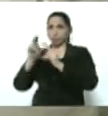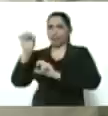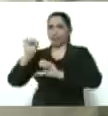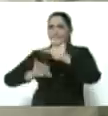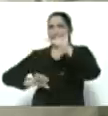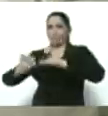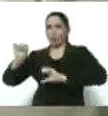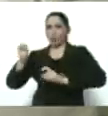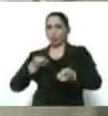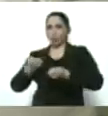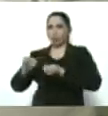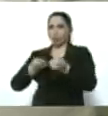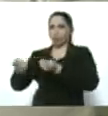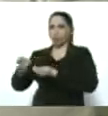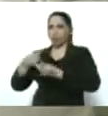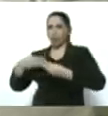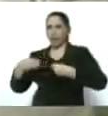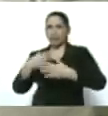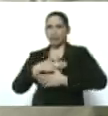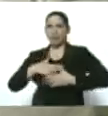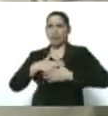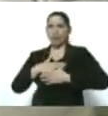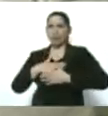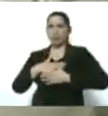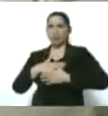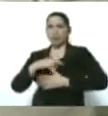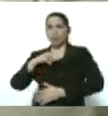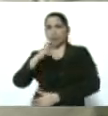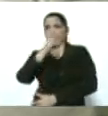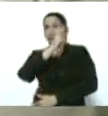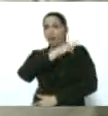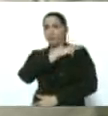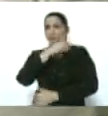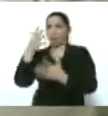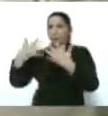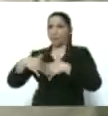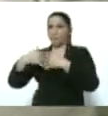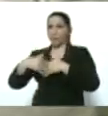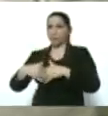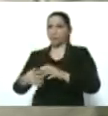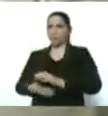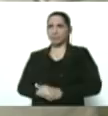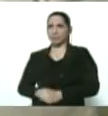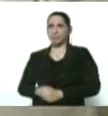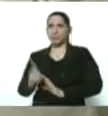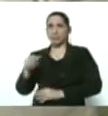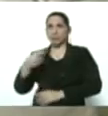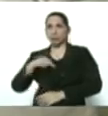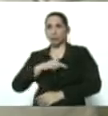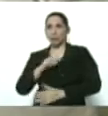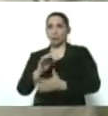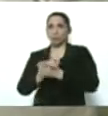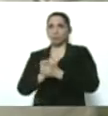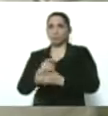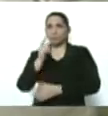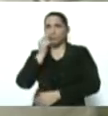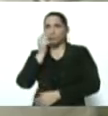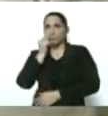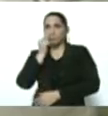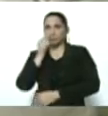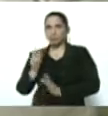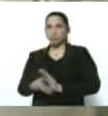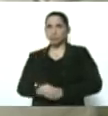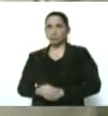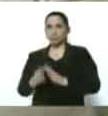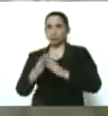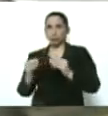control de calidad con nuestra gerente general de la planta 2 de Espromet Bio y con nuestras compañeras y compañeros de control de calidad y todos